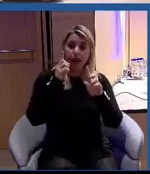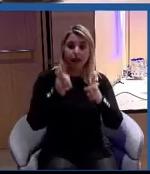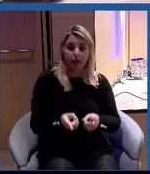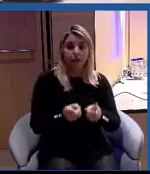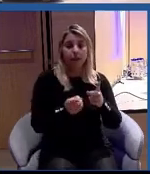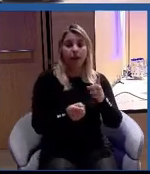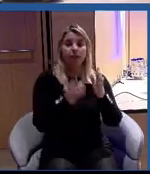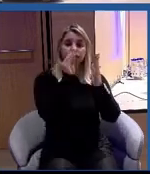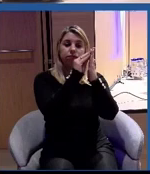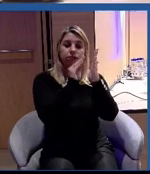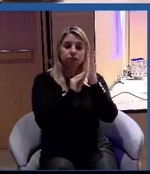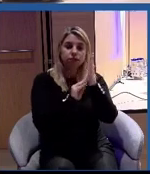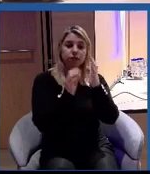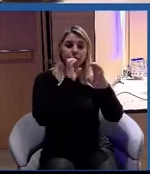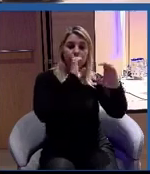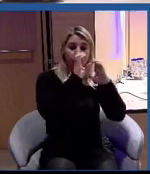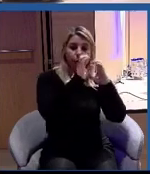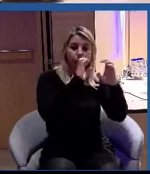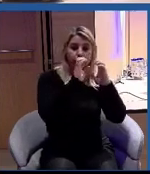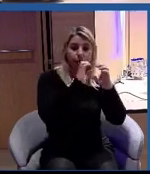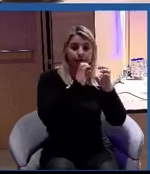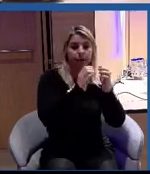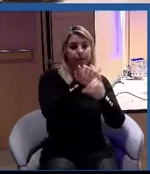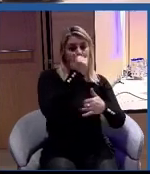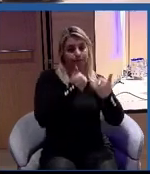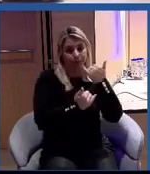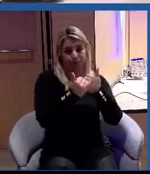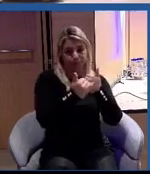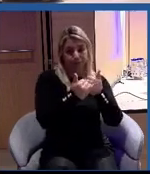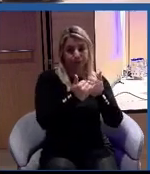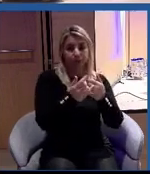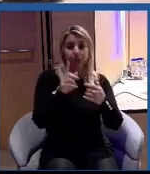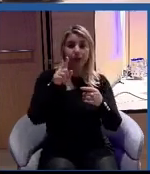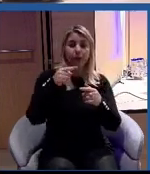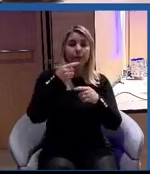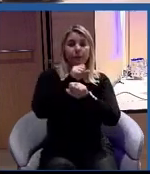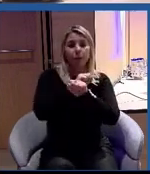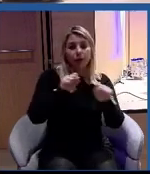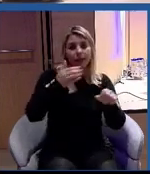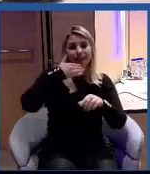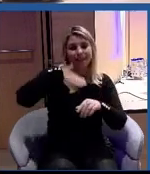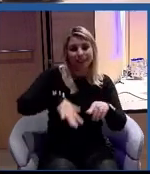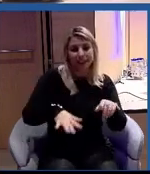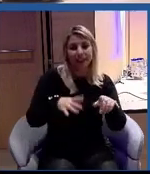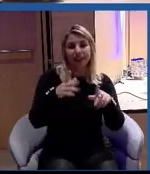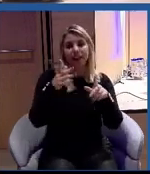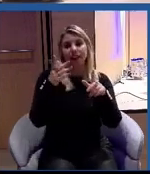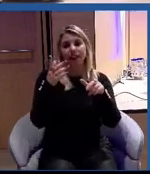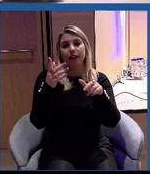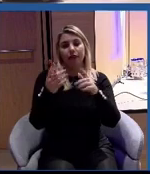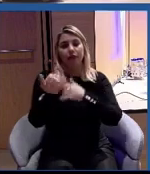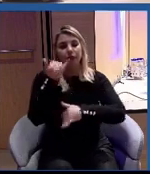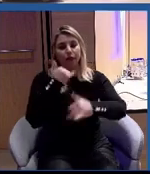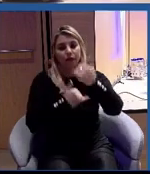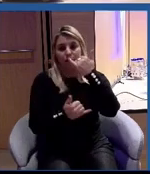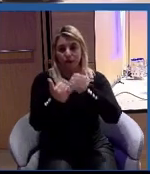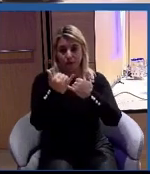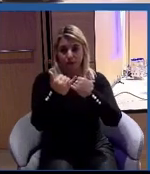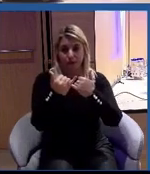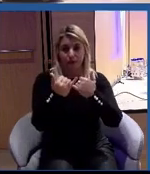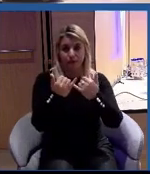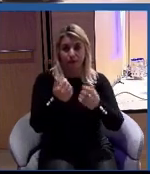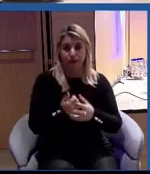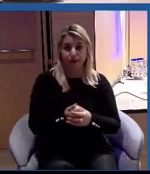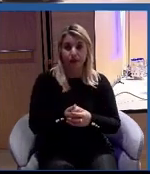materiales de relevancia comunicacional para entender esto que estaba pasando con un montón de disponibilidad de información